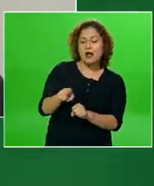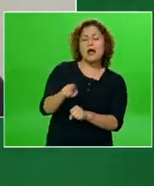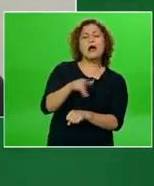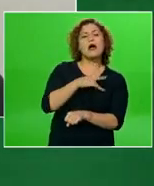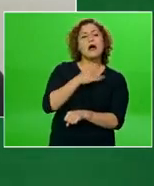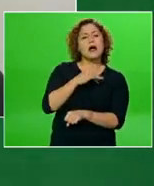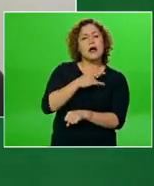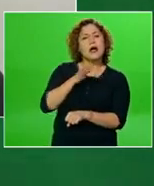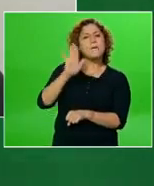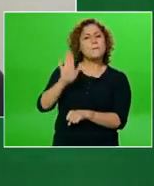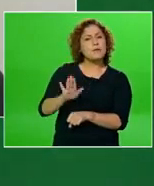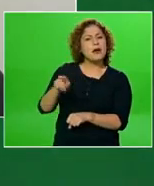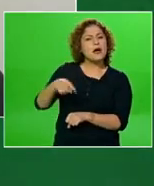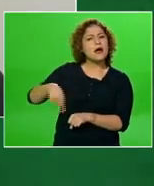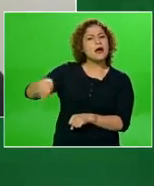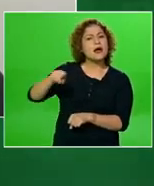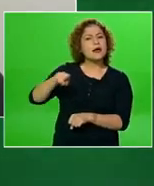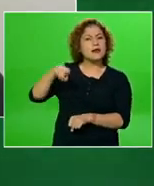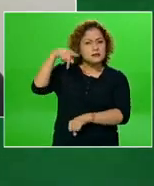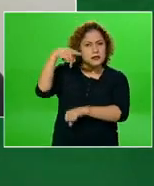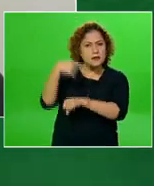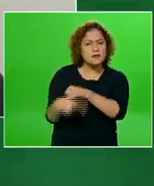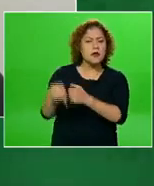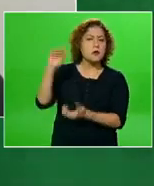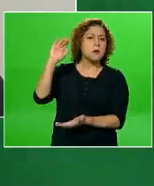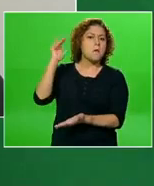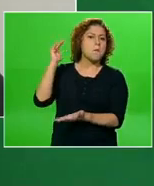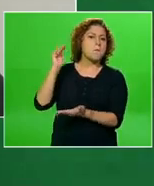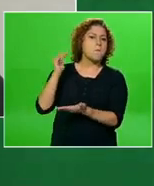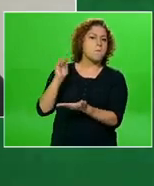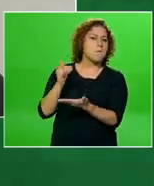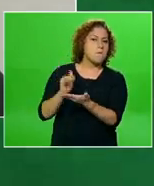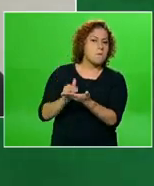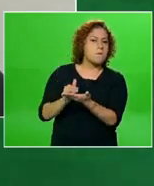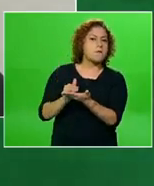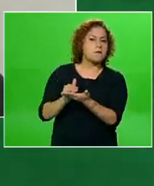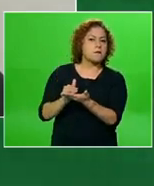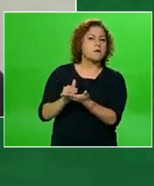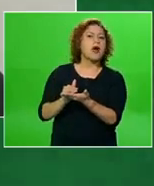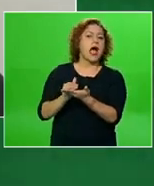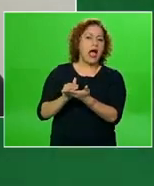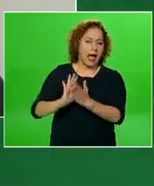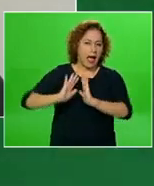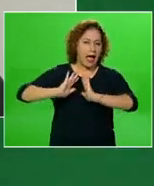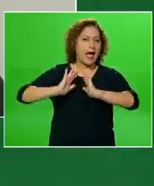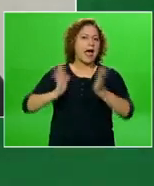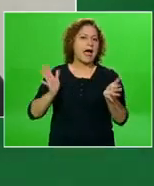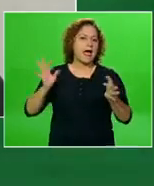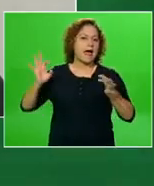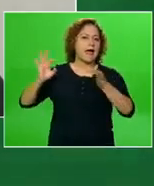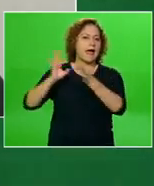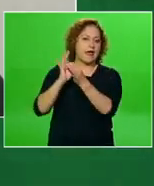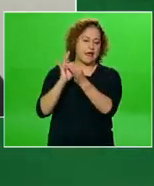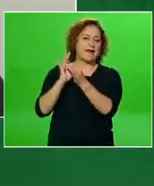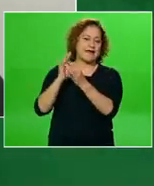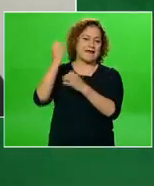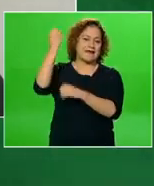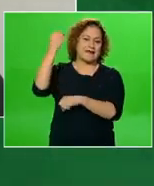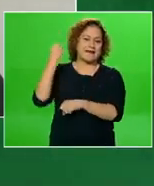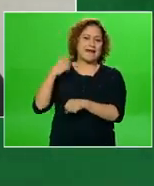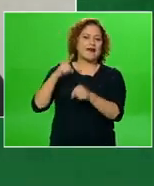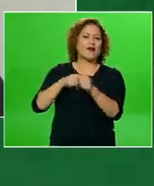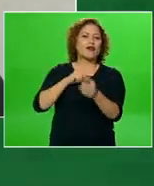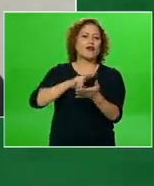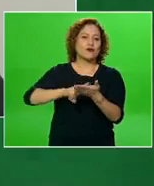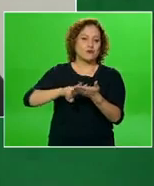que el riesgo de transmisión de la enfermedad es bajo entonces nos dan el color verde recordemos que para